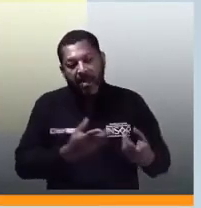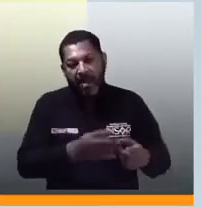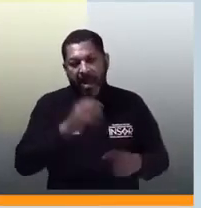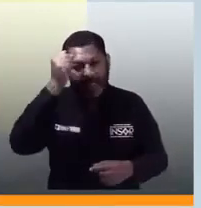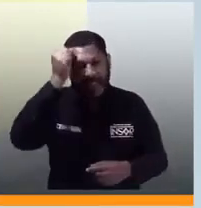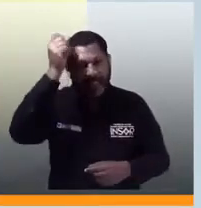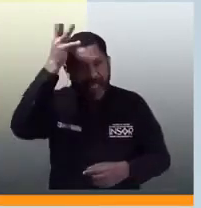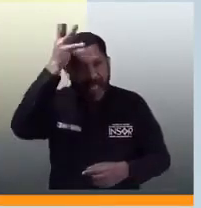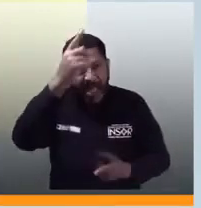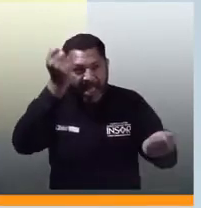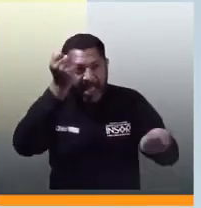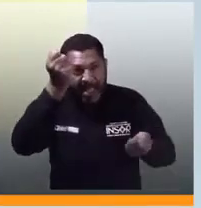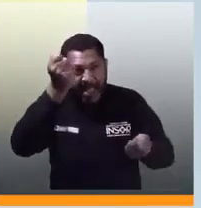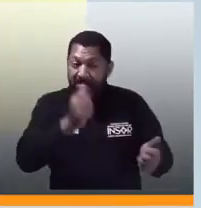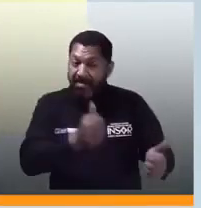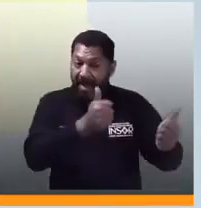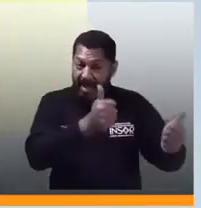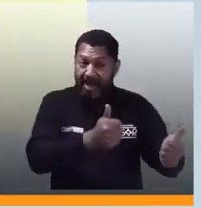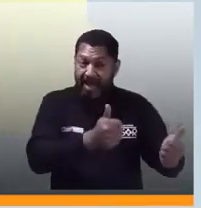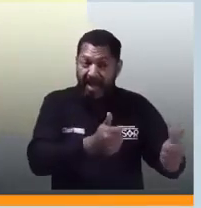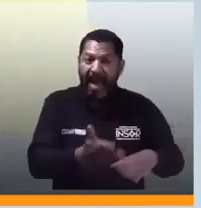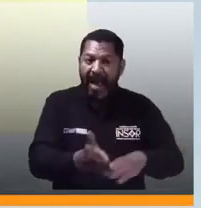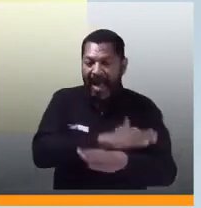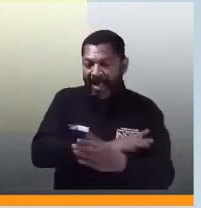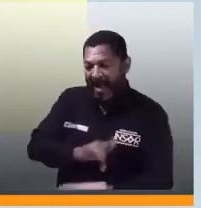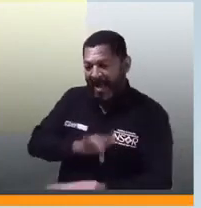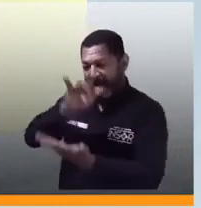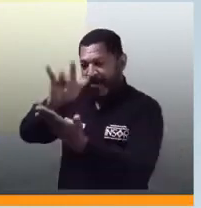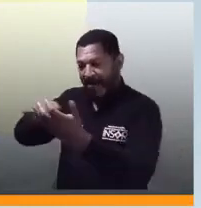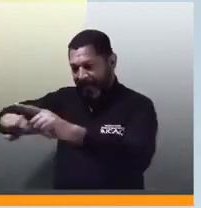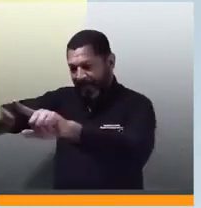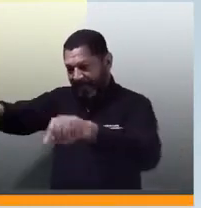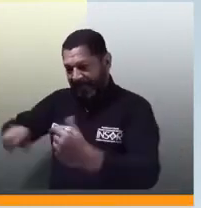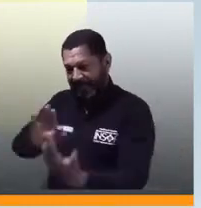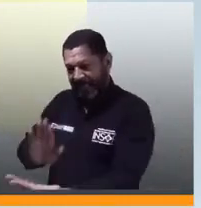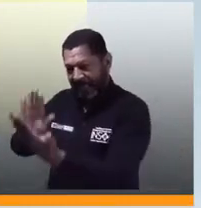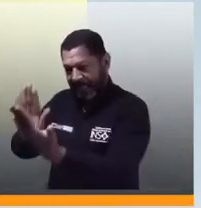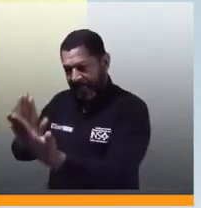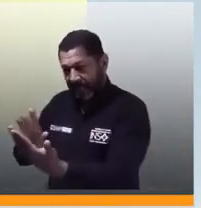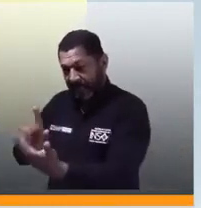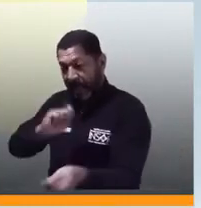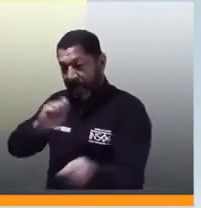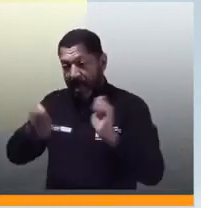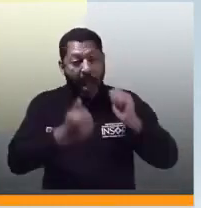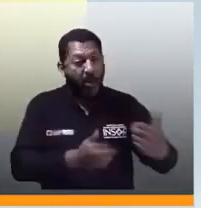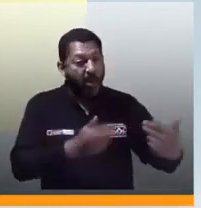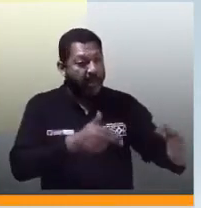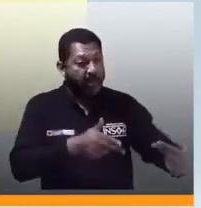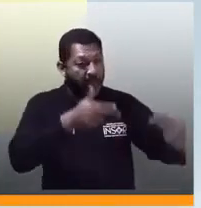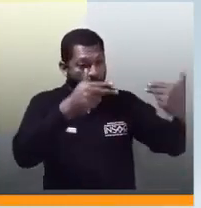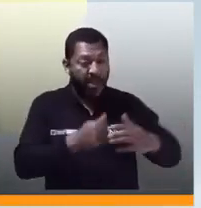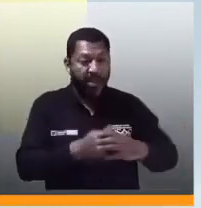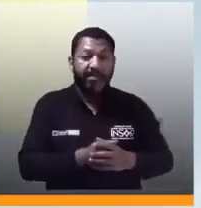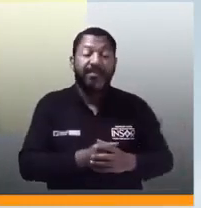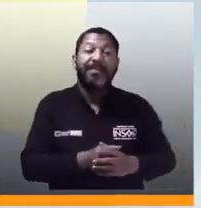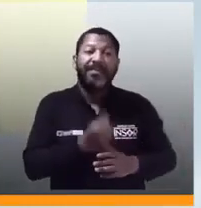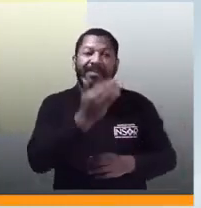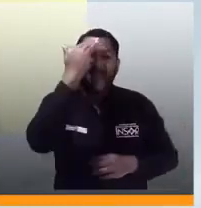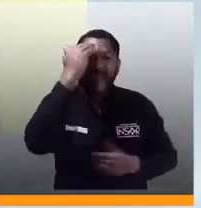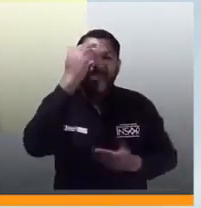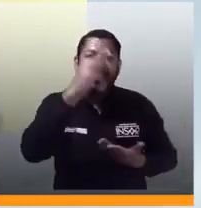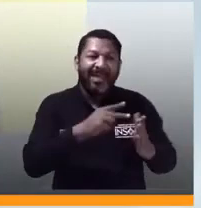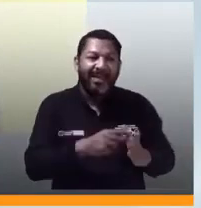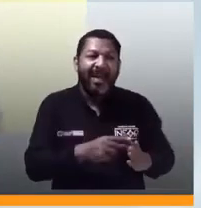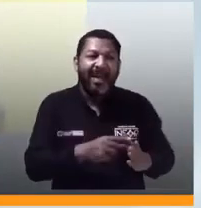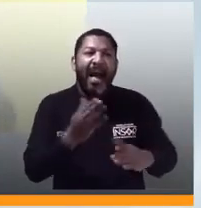didáctica muy bien, desde cuando estábamos haciendo la presencialidad como ahora la asistida por tecnología. Agradecen mucho que el material esté